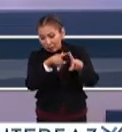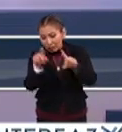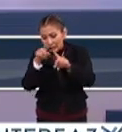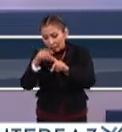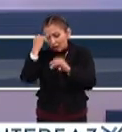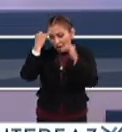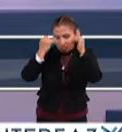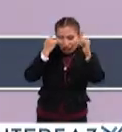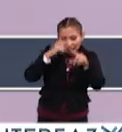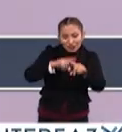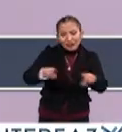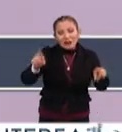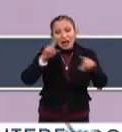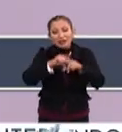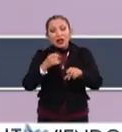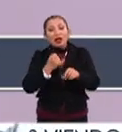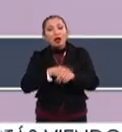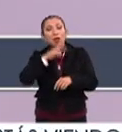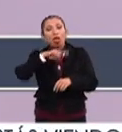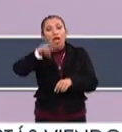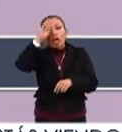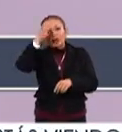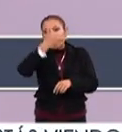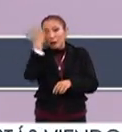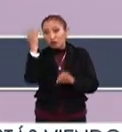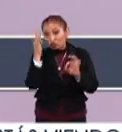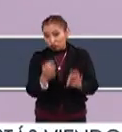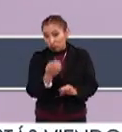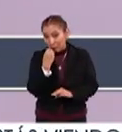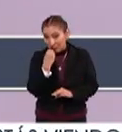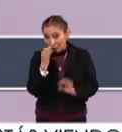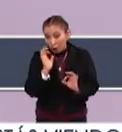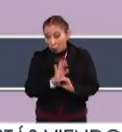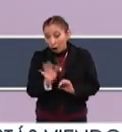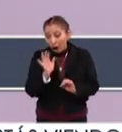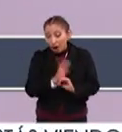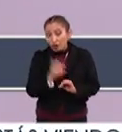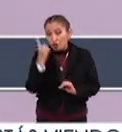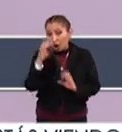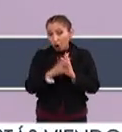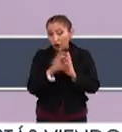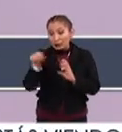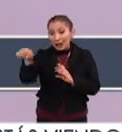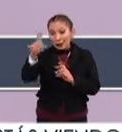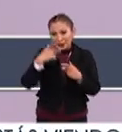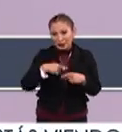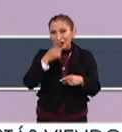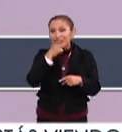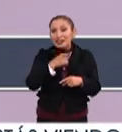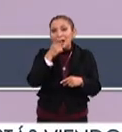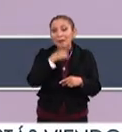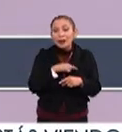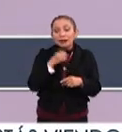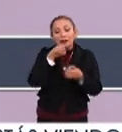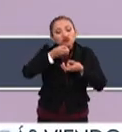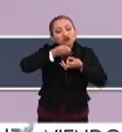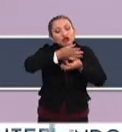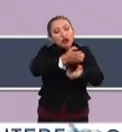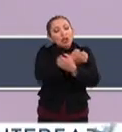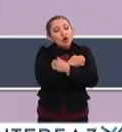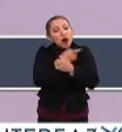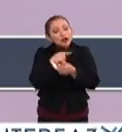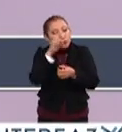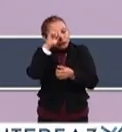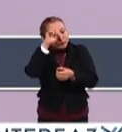diferentes mitos, diferente desinformación, y algo sumamente relevante es que el paciente con diabetes reciba